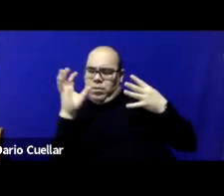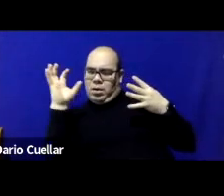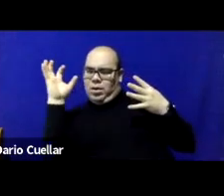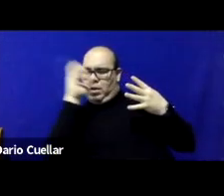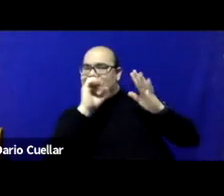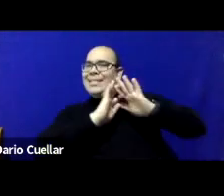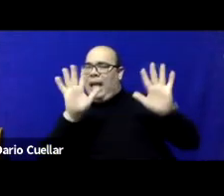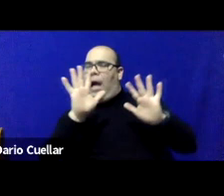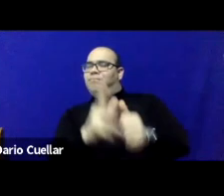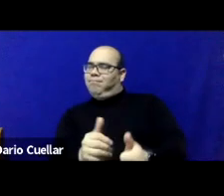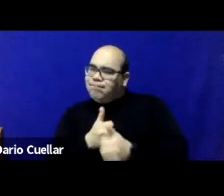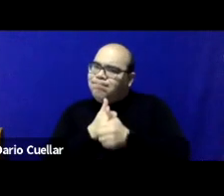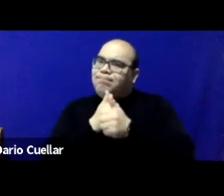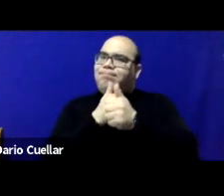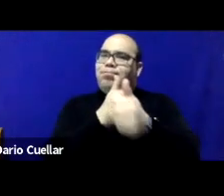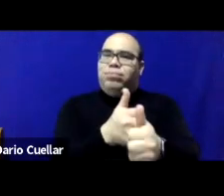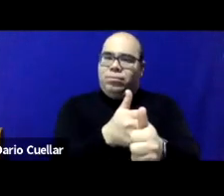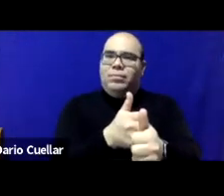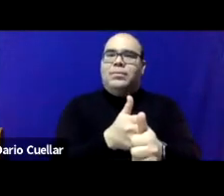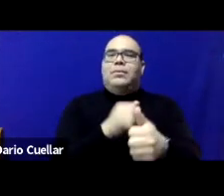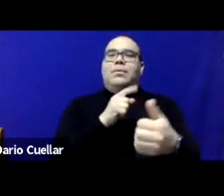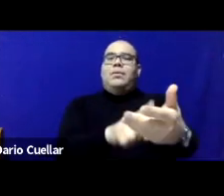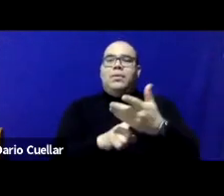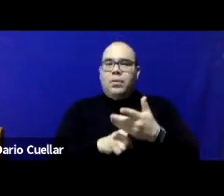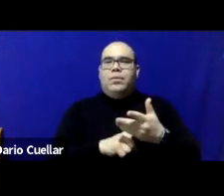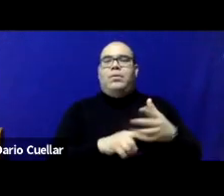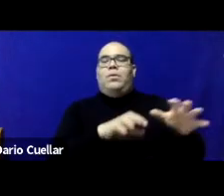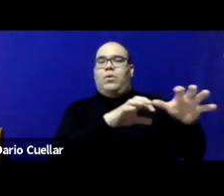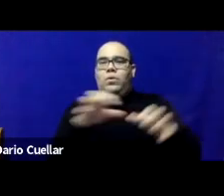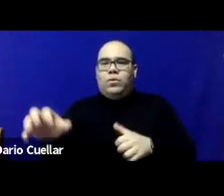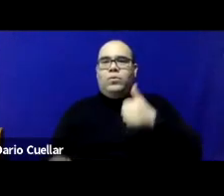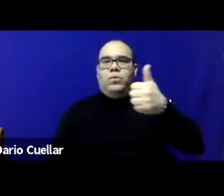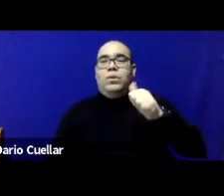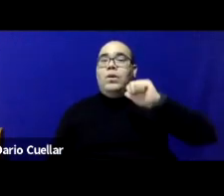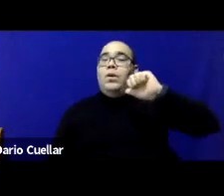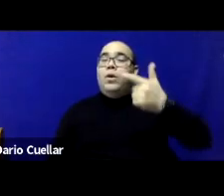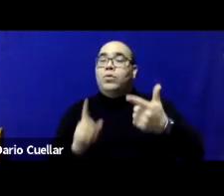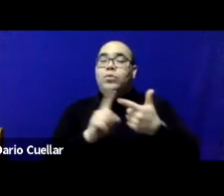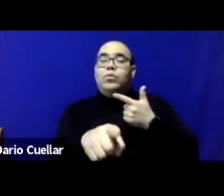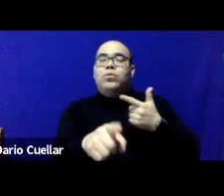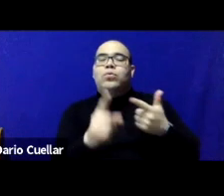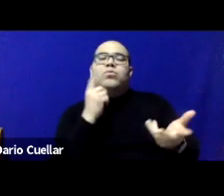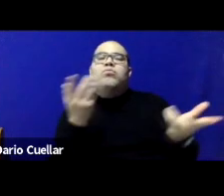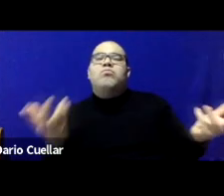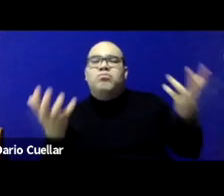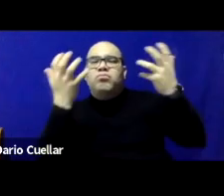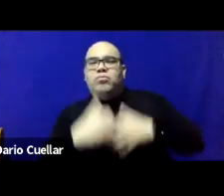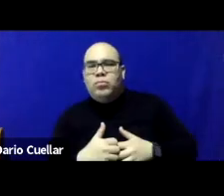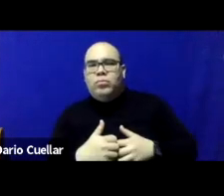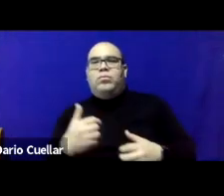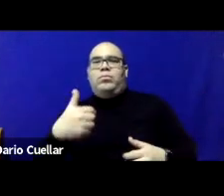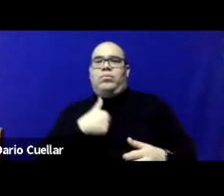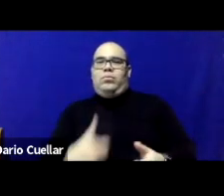muy claro cuál es mi conducta blanco, qué función está teniendo ese comportamiento y en dónde es que mi